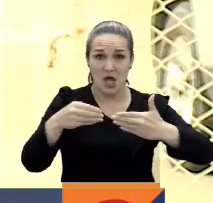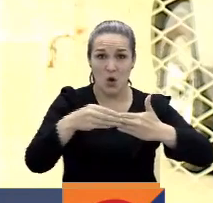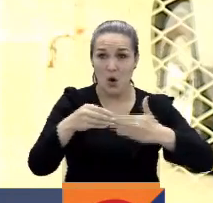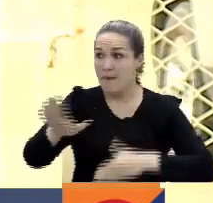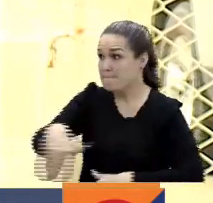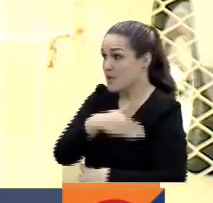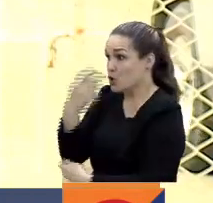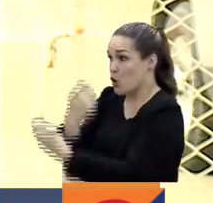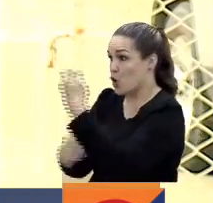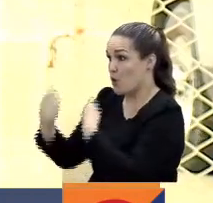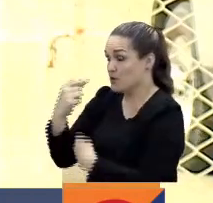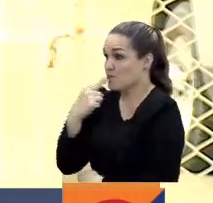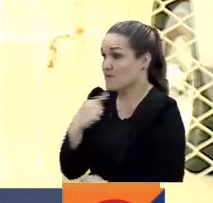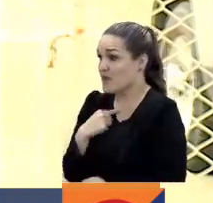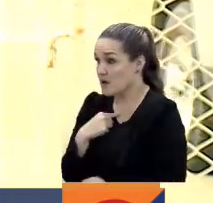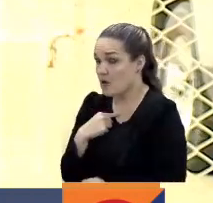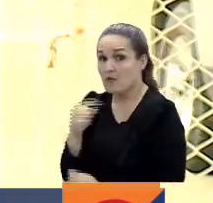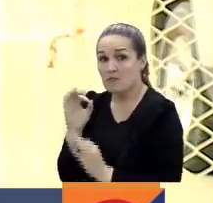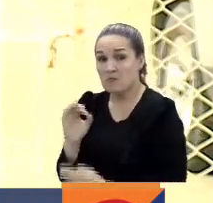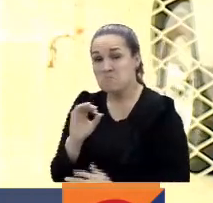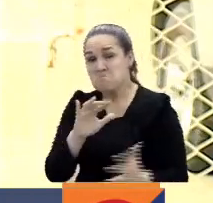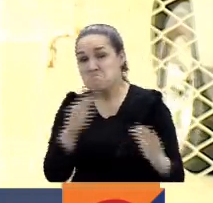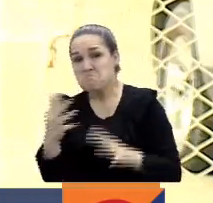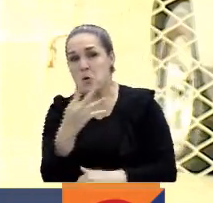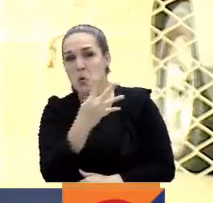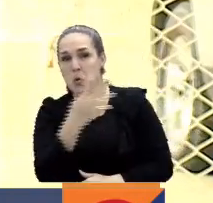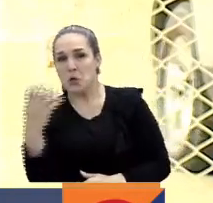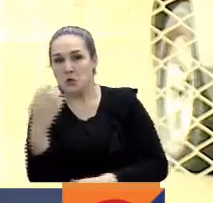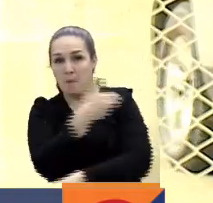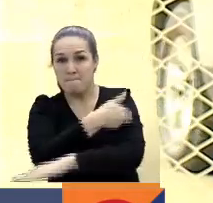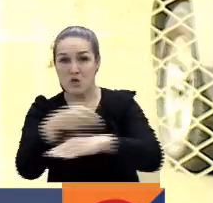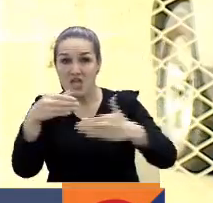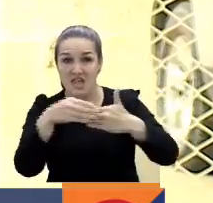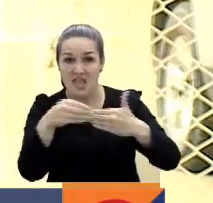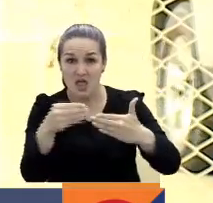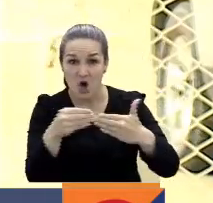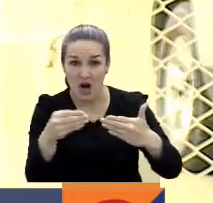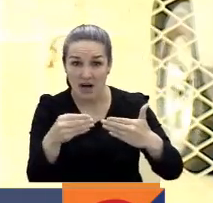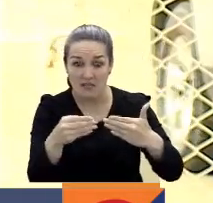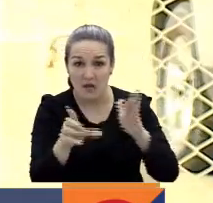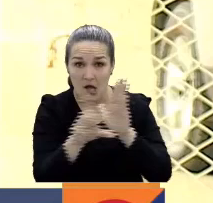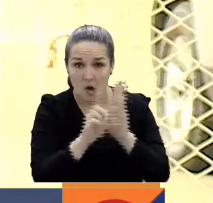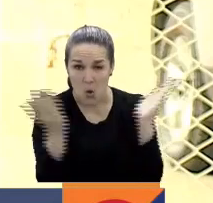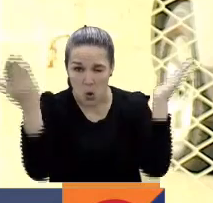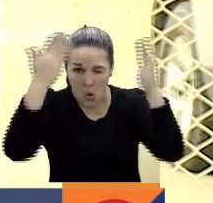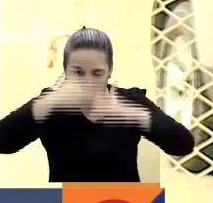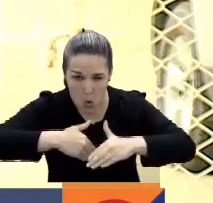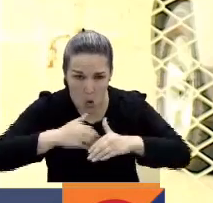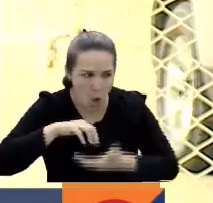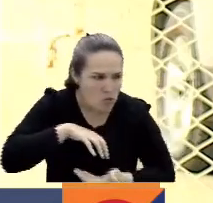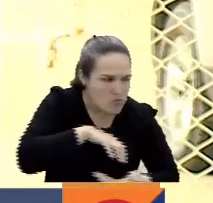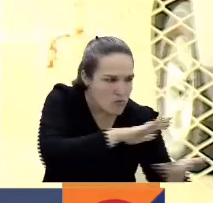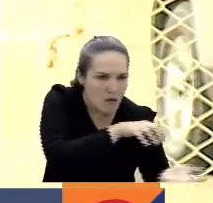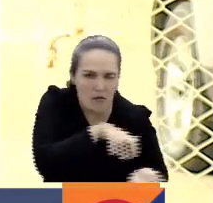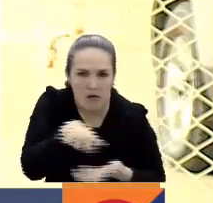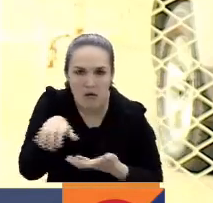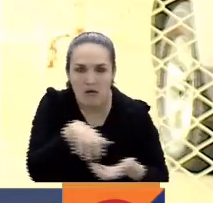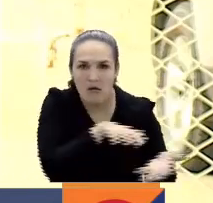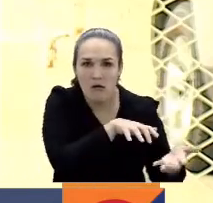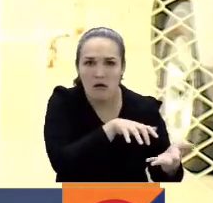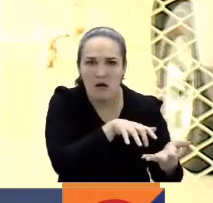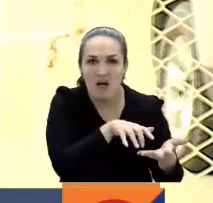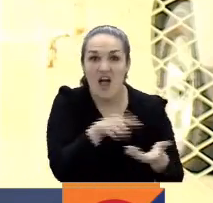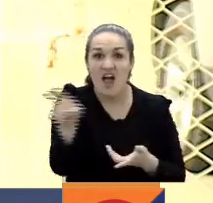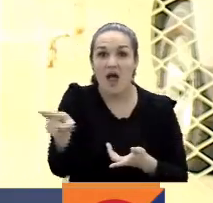que más o menos de contrabando van pasando con cobros de peajes durísimos por